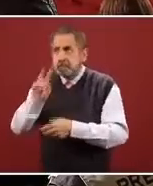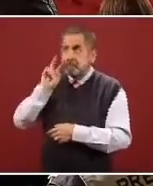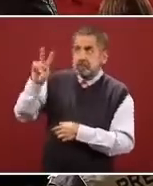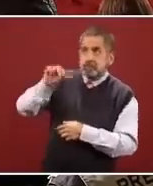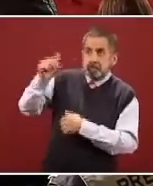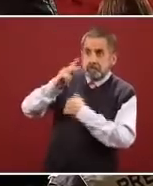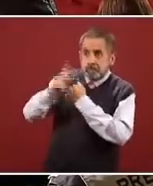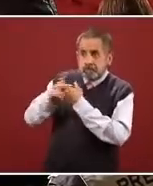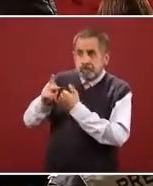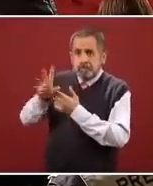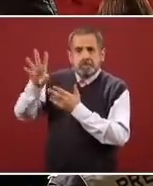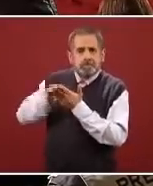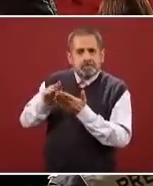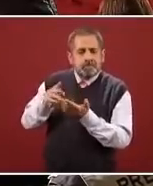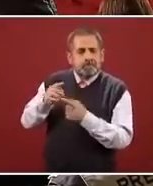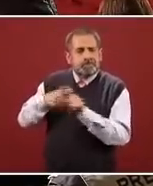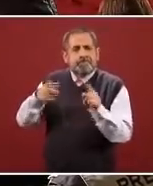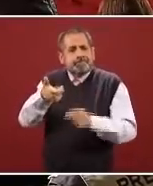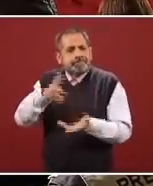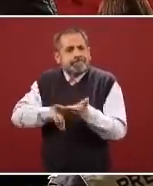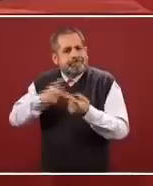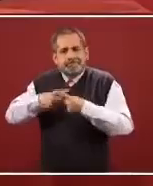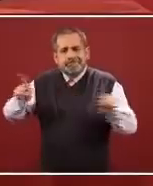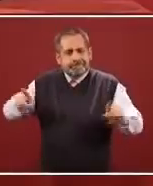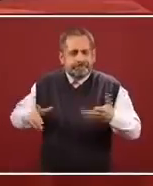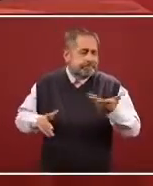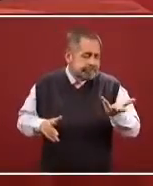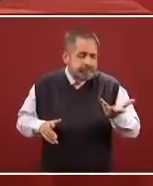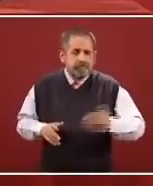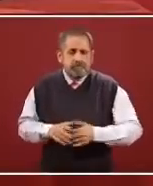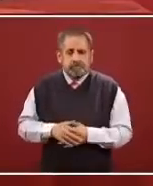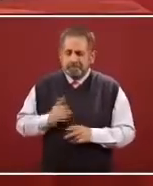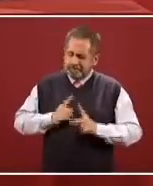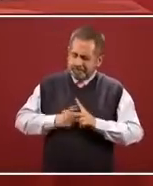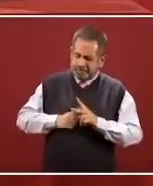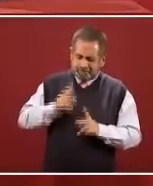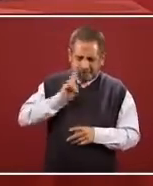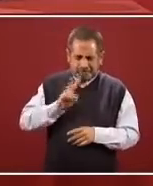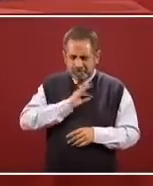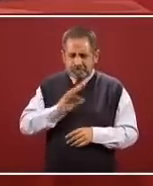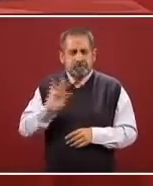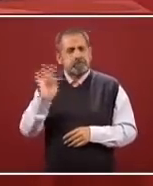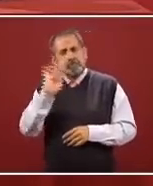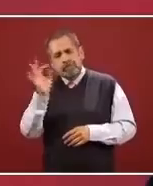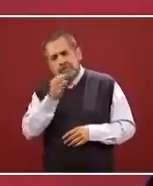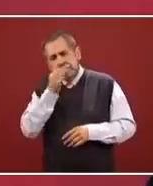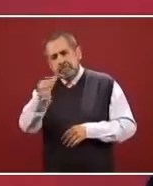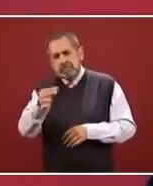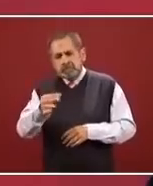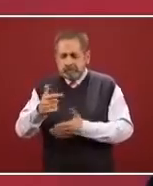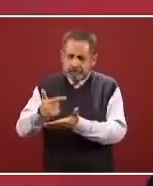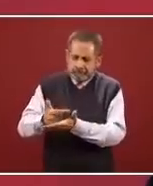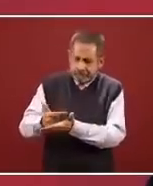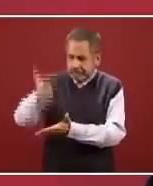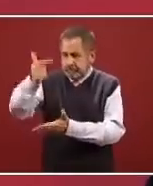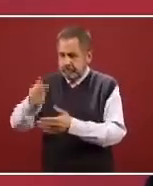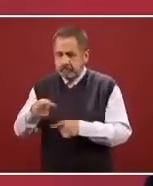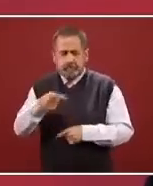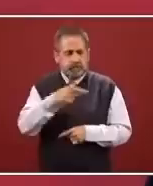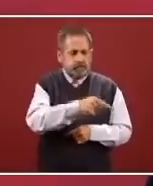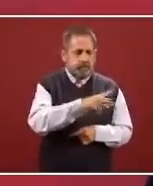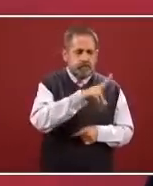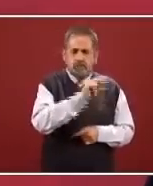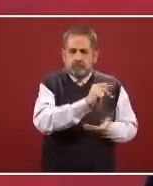es otro costo? Y yo creo que en promedio se podrían dar un caso grave, no crítico, y un caso